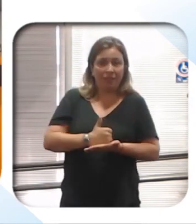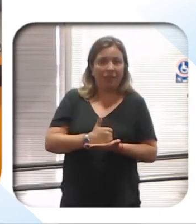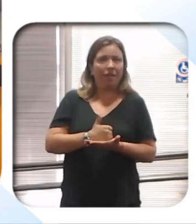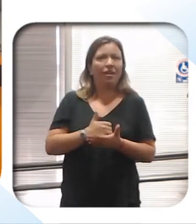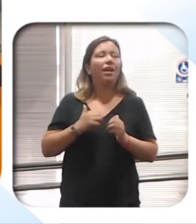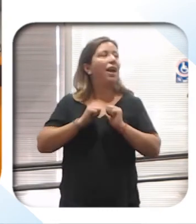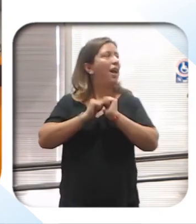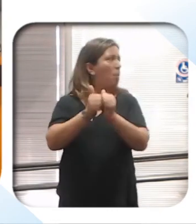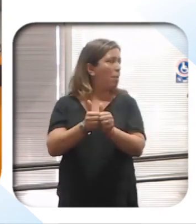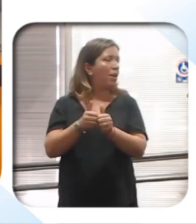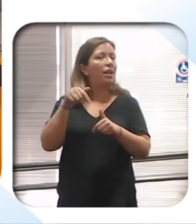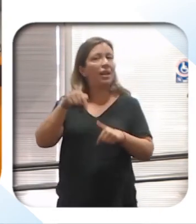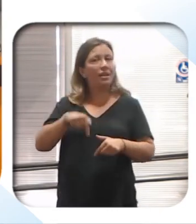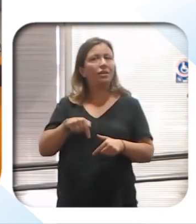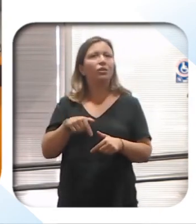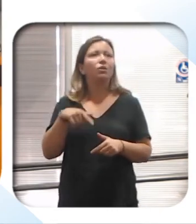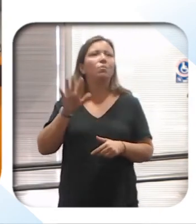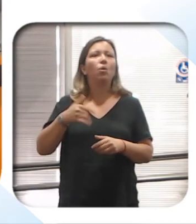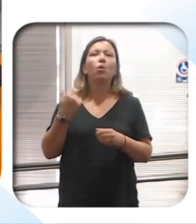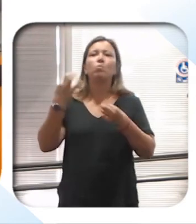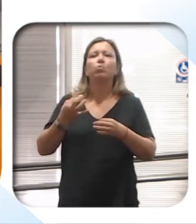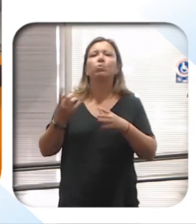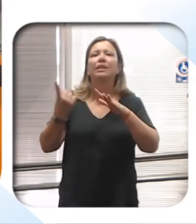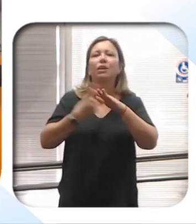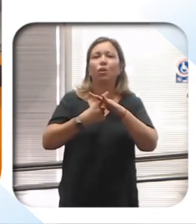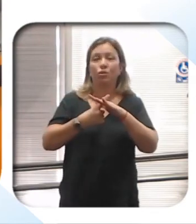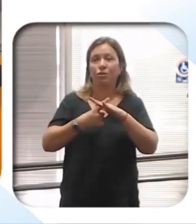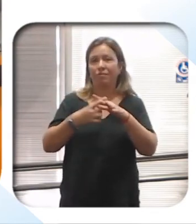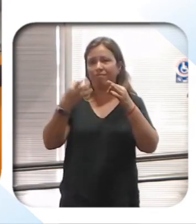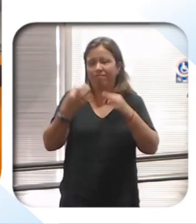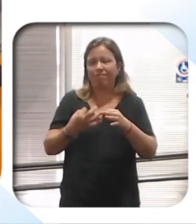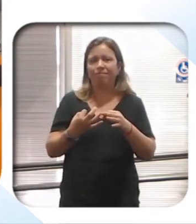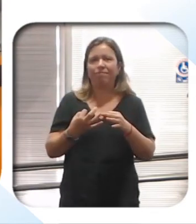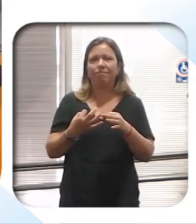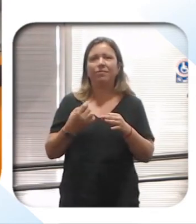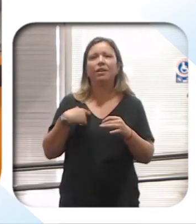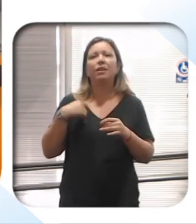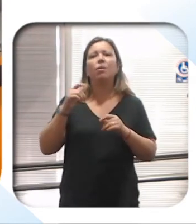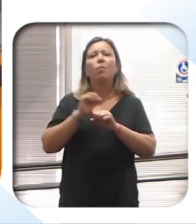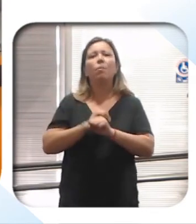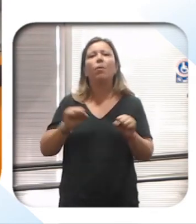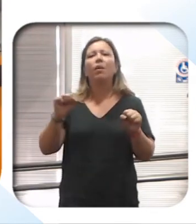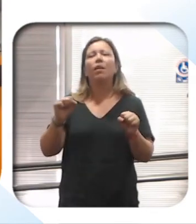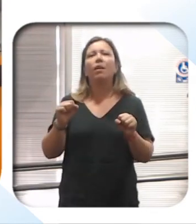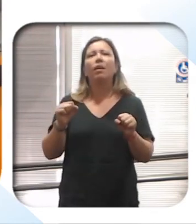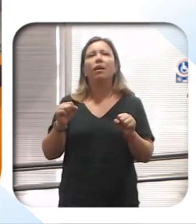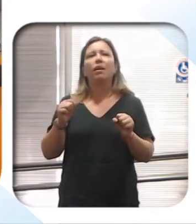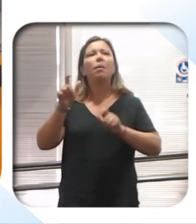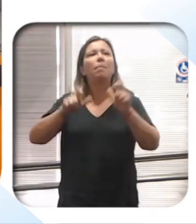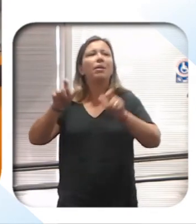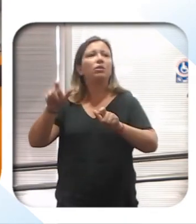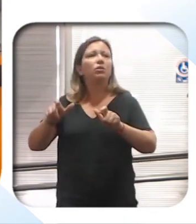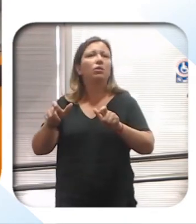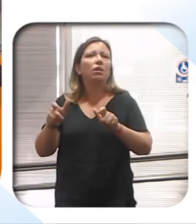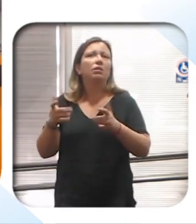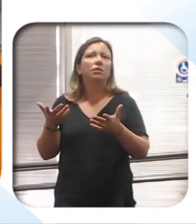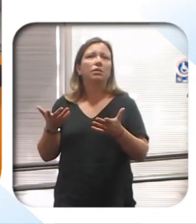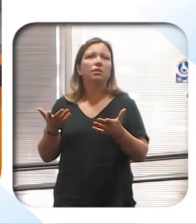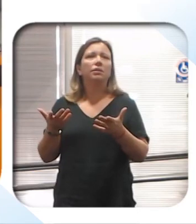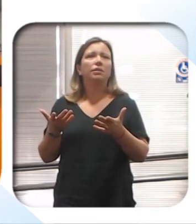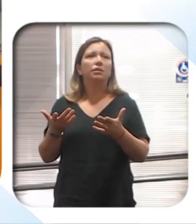acompañarnos en esto que también es inclusión, la posibilidad de que personas que